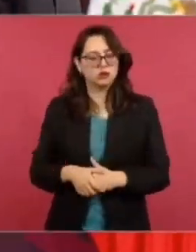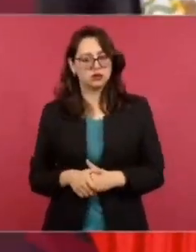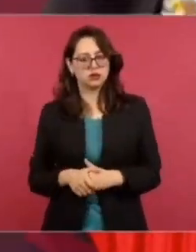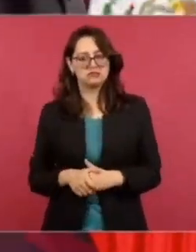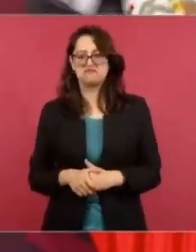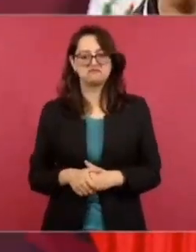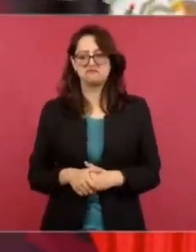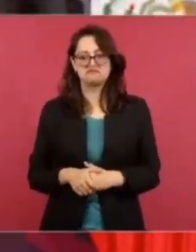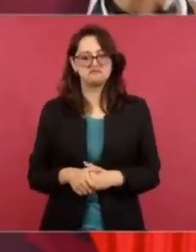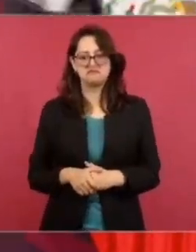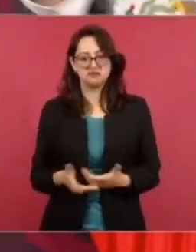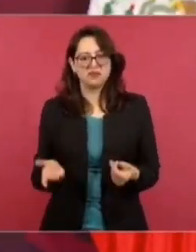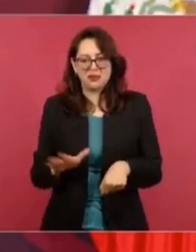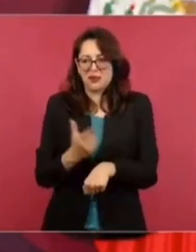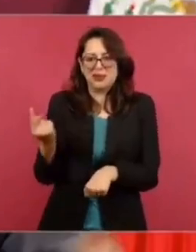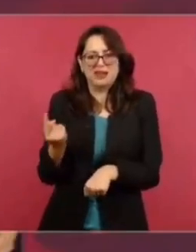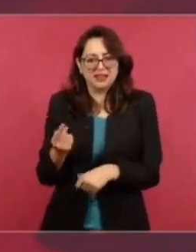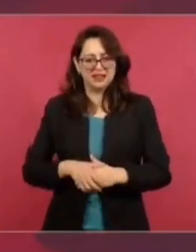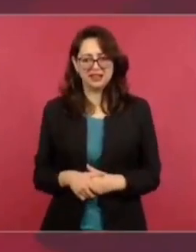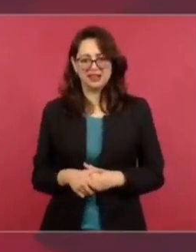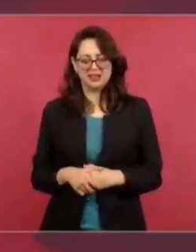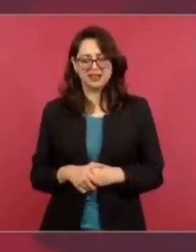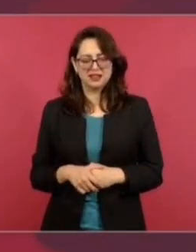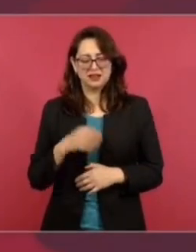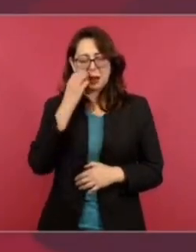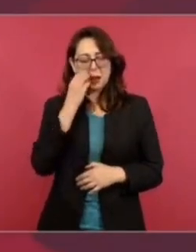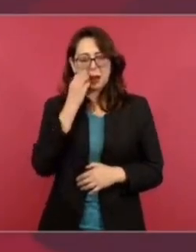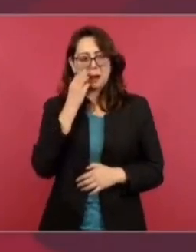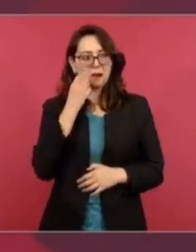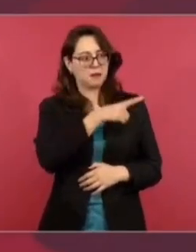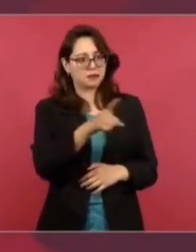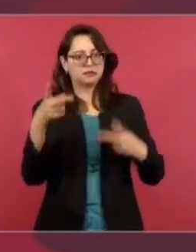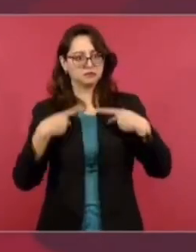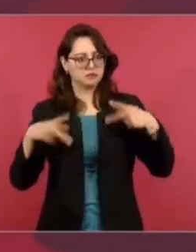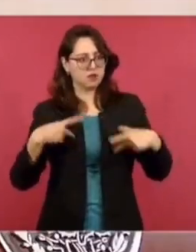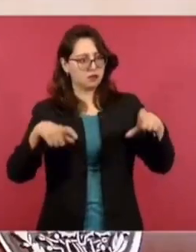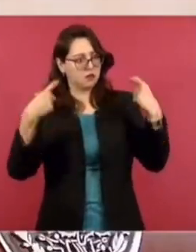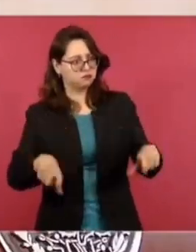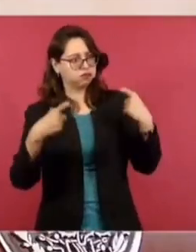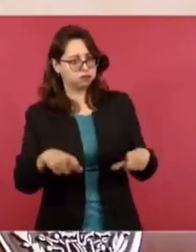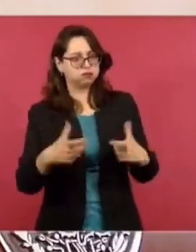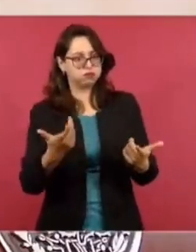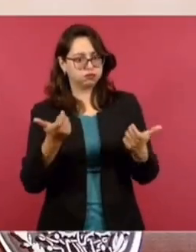Sean los que tienen más recursos, los que aporten una cantidad,